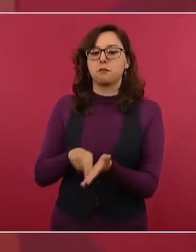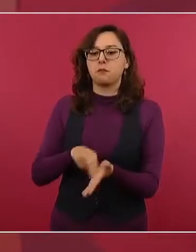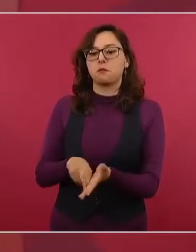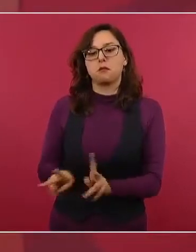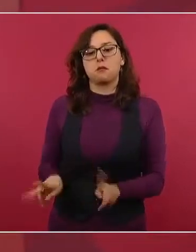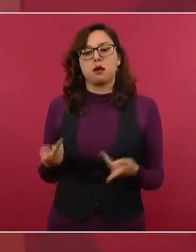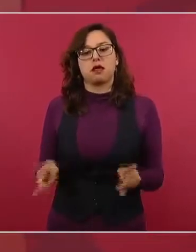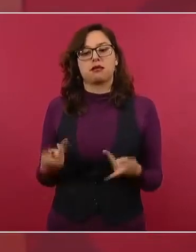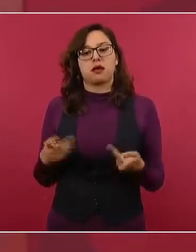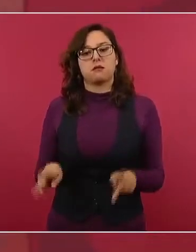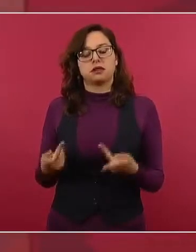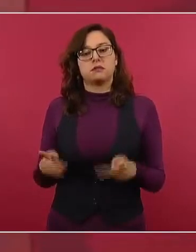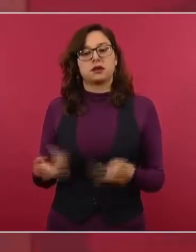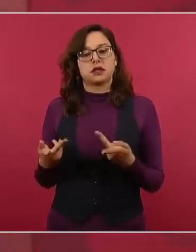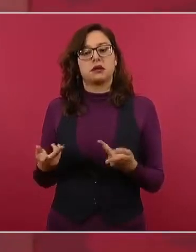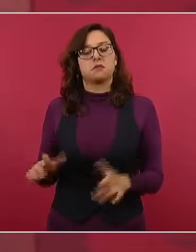con